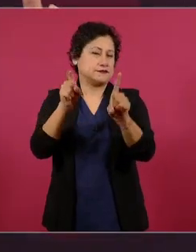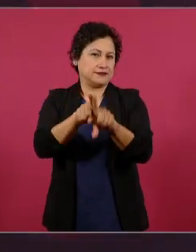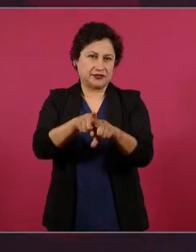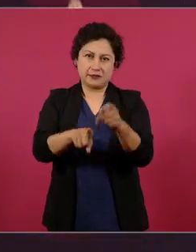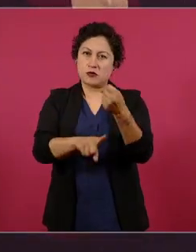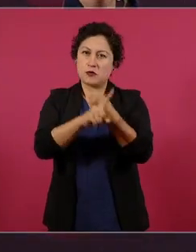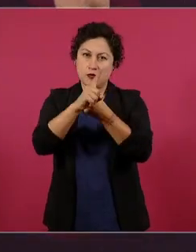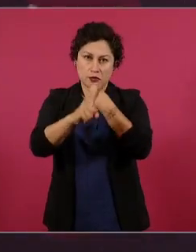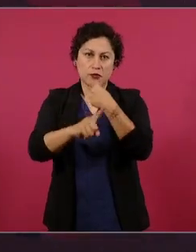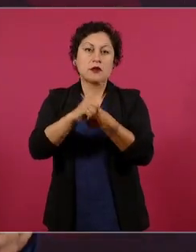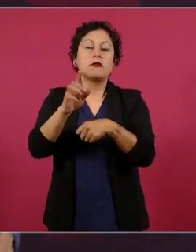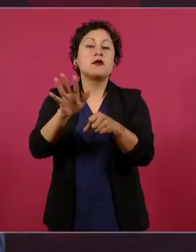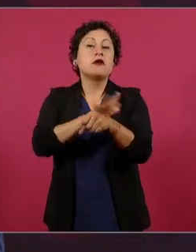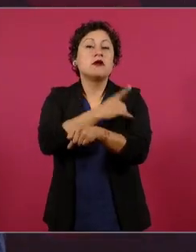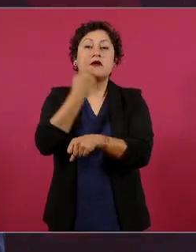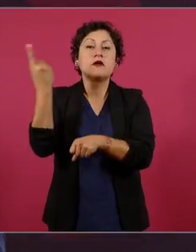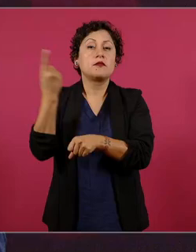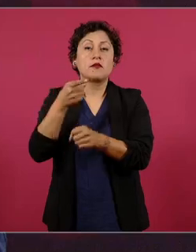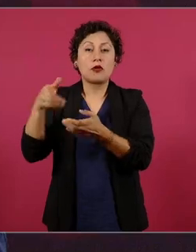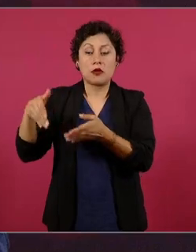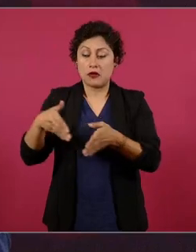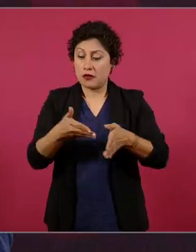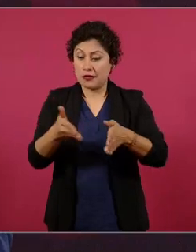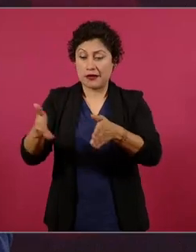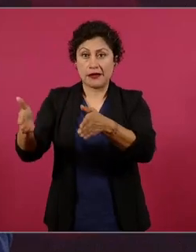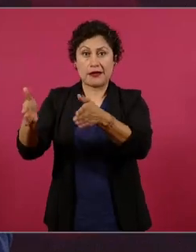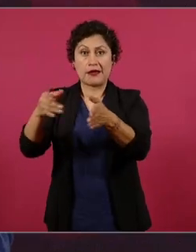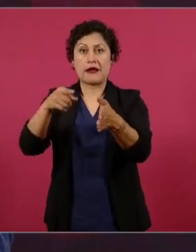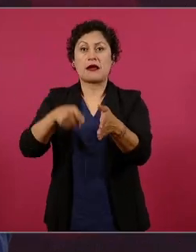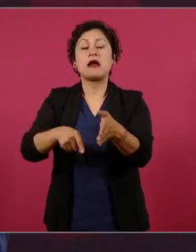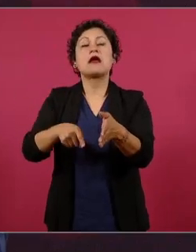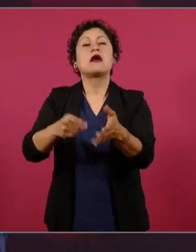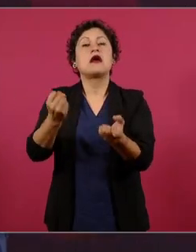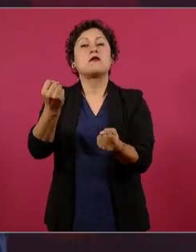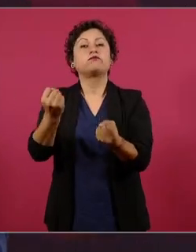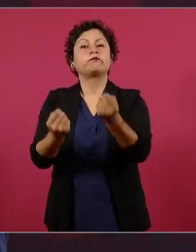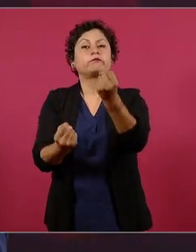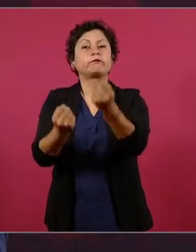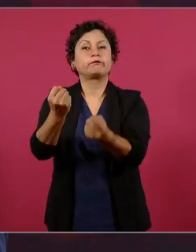enfrentan por los tramos de carreteras que se construyen.